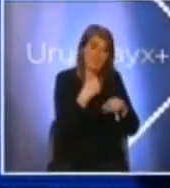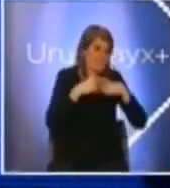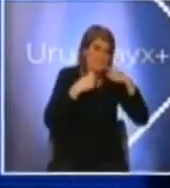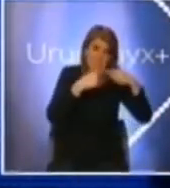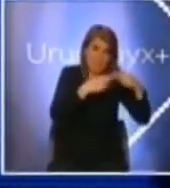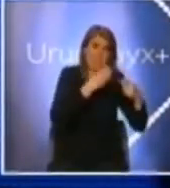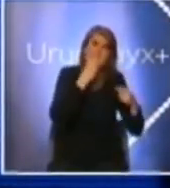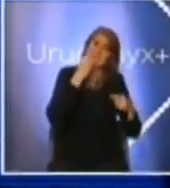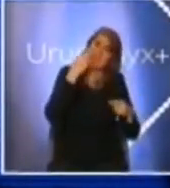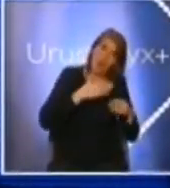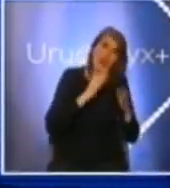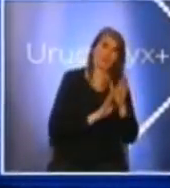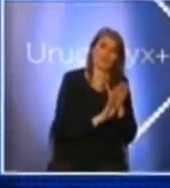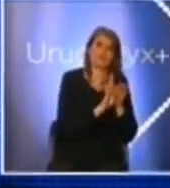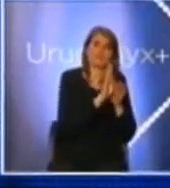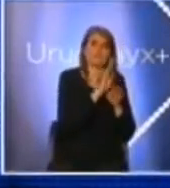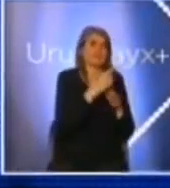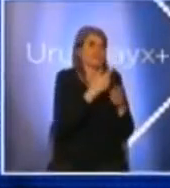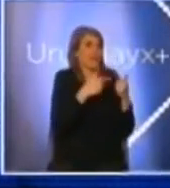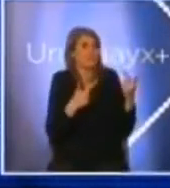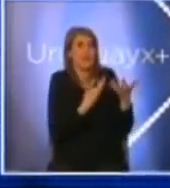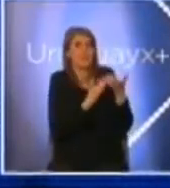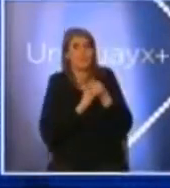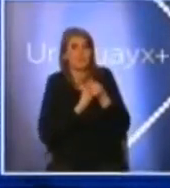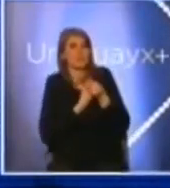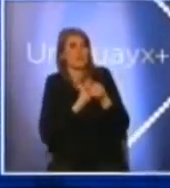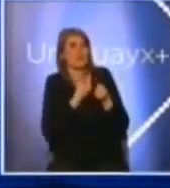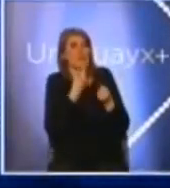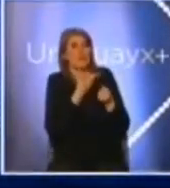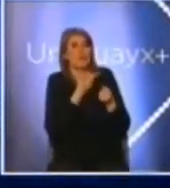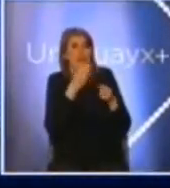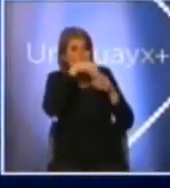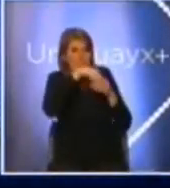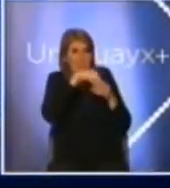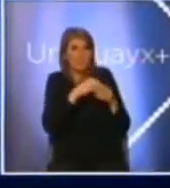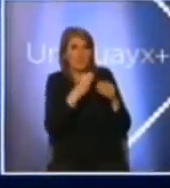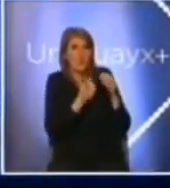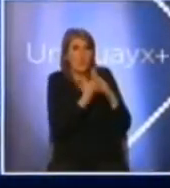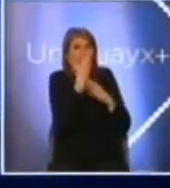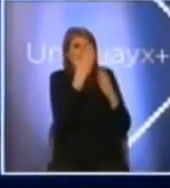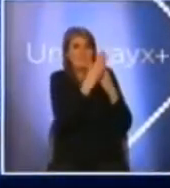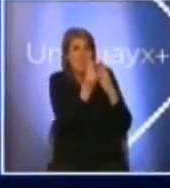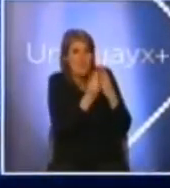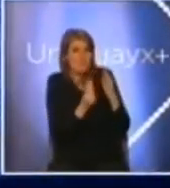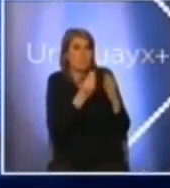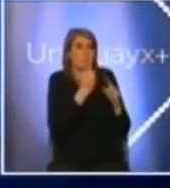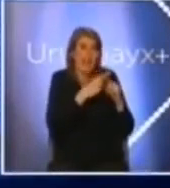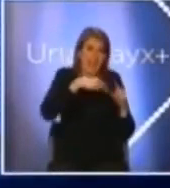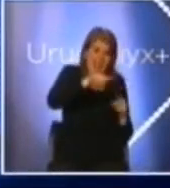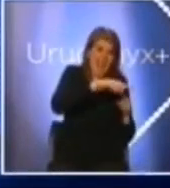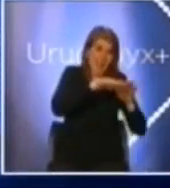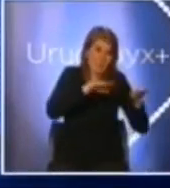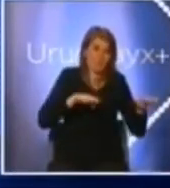inteligencia, en plataformas de apoyo y en conocimientos al alcance de los beneficiarios. En